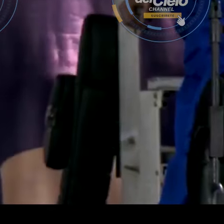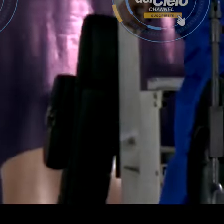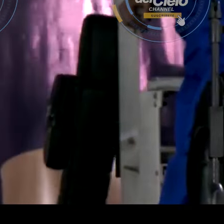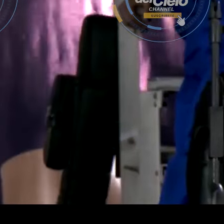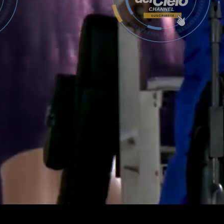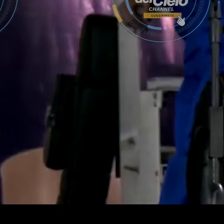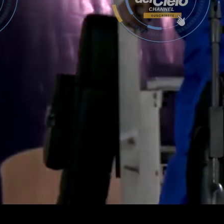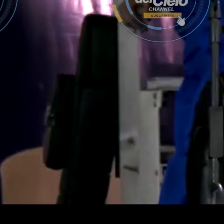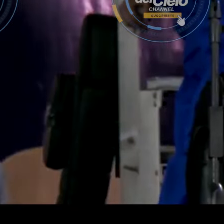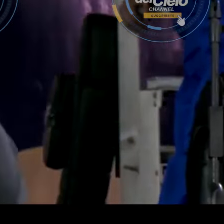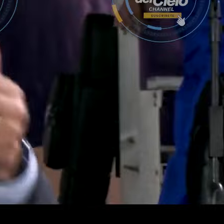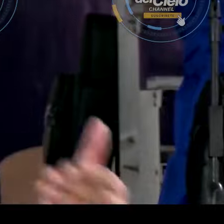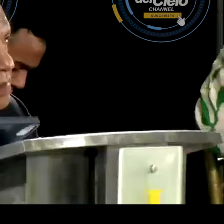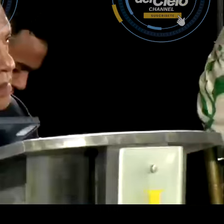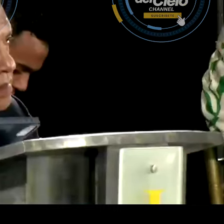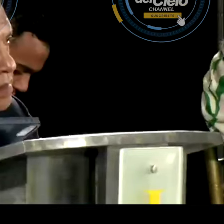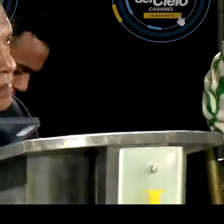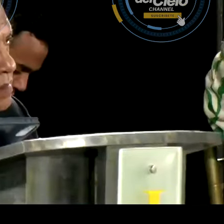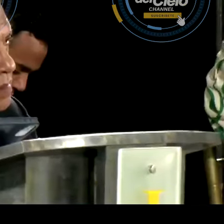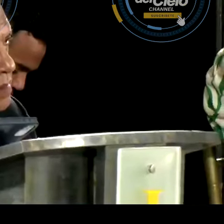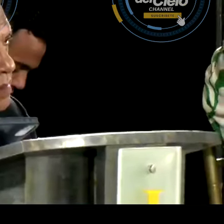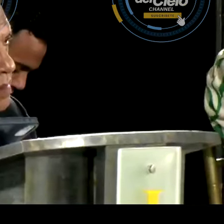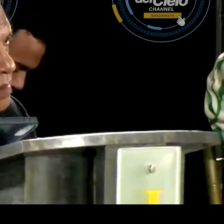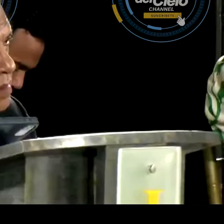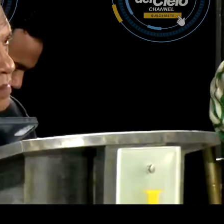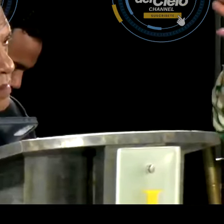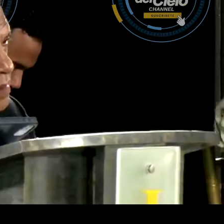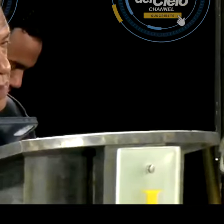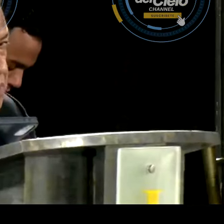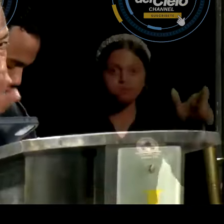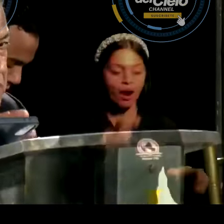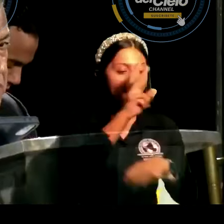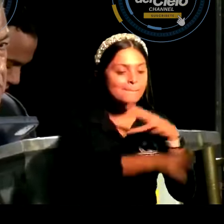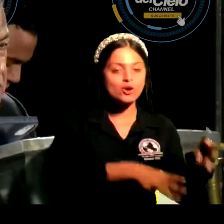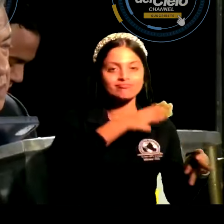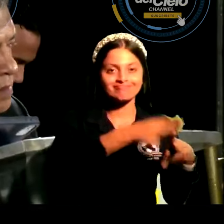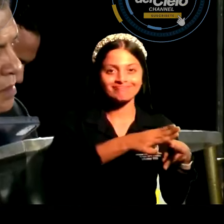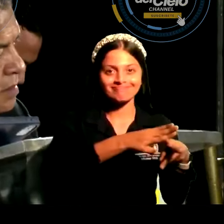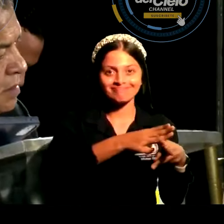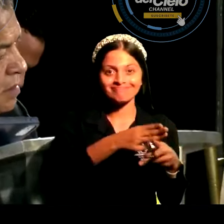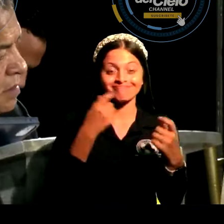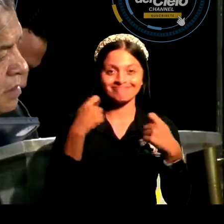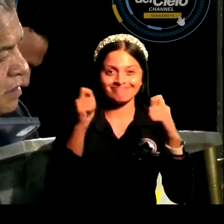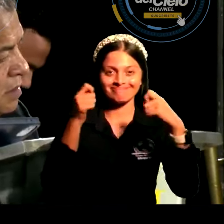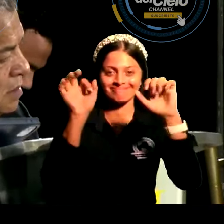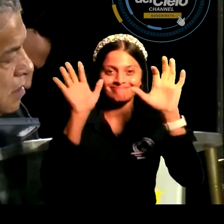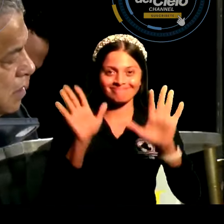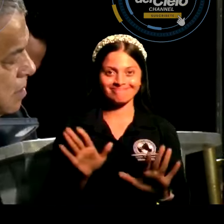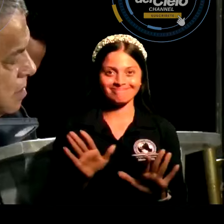para salvación de los perdidos. Aleluya.